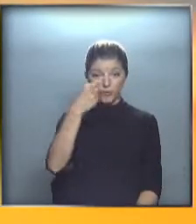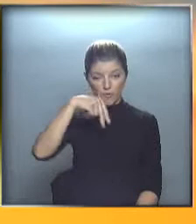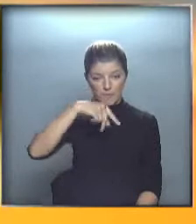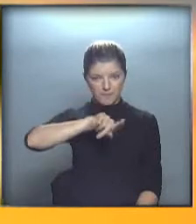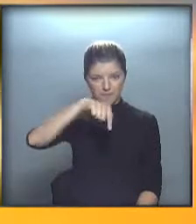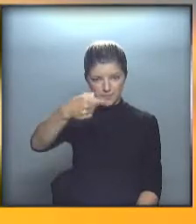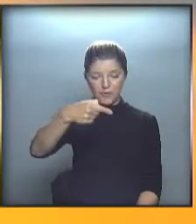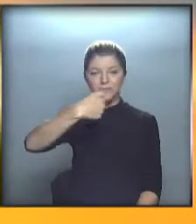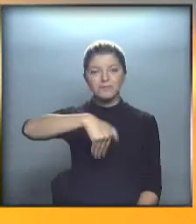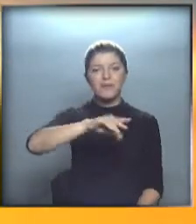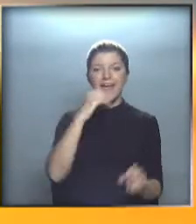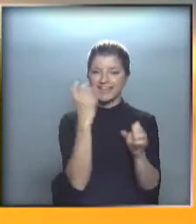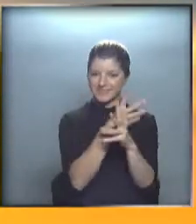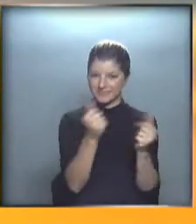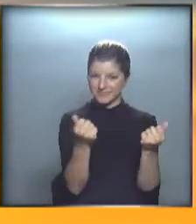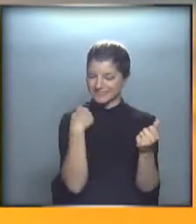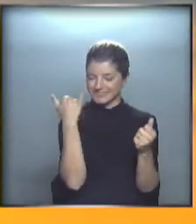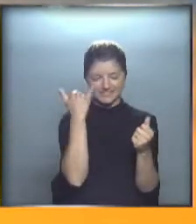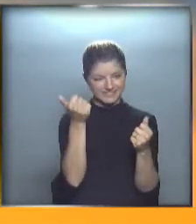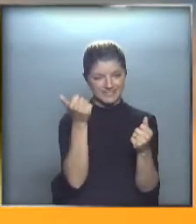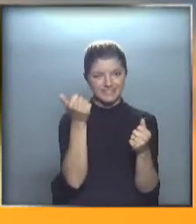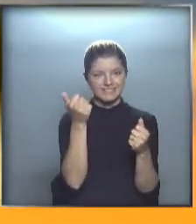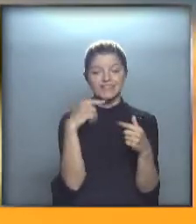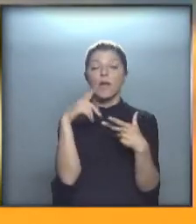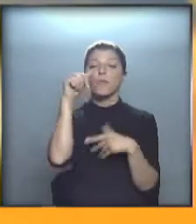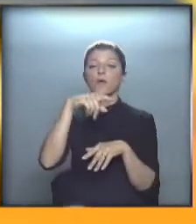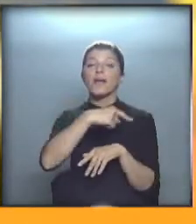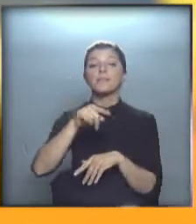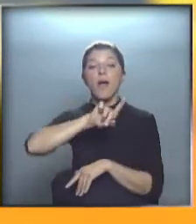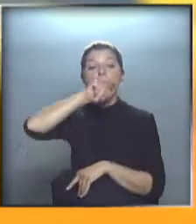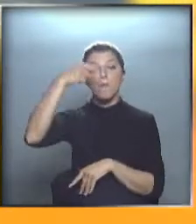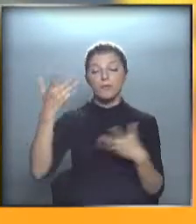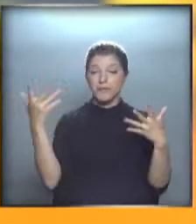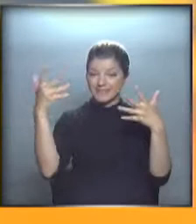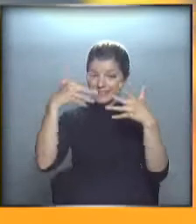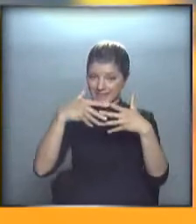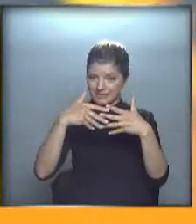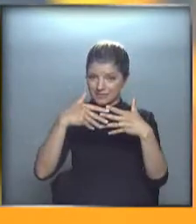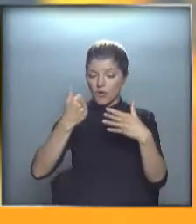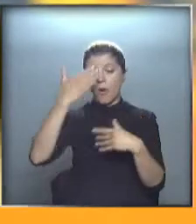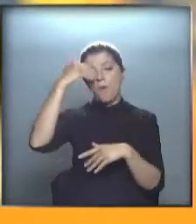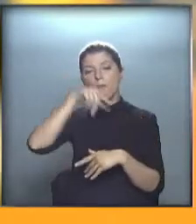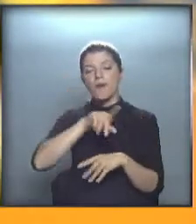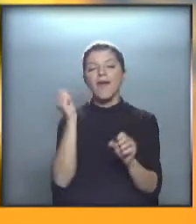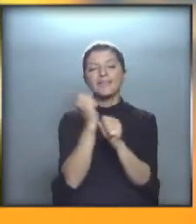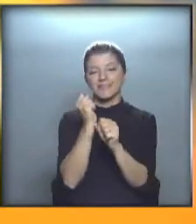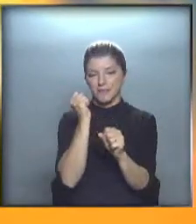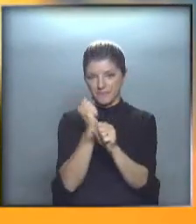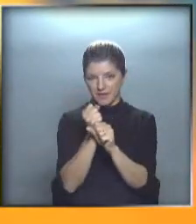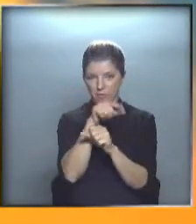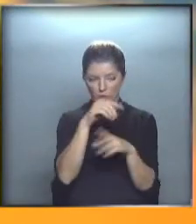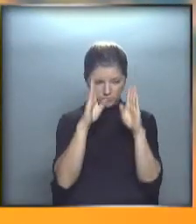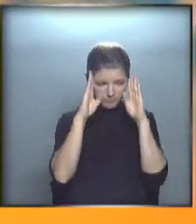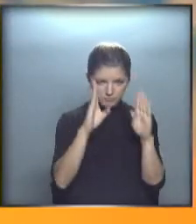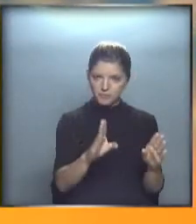Ya. Porque sí, tengo integrativas desde la semana que viene. Uh-huh. Así que estamos trabajando en eso, por eso son más o